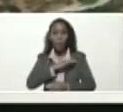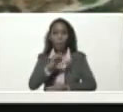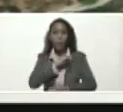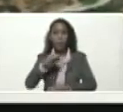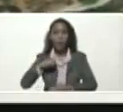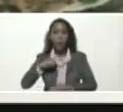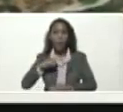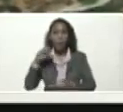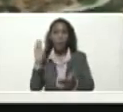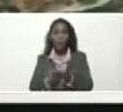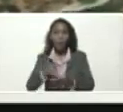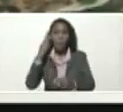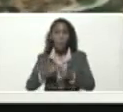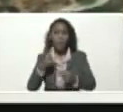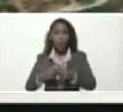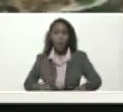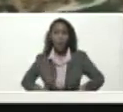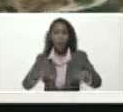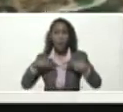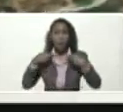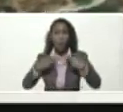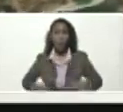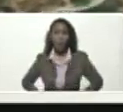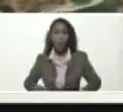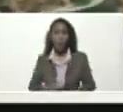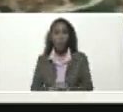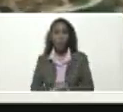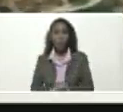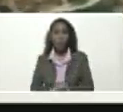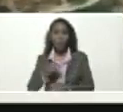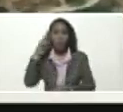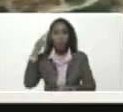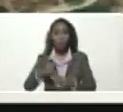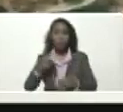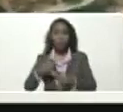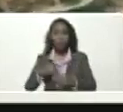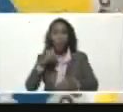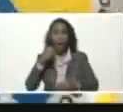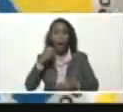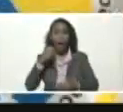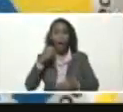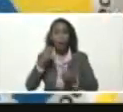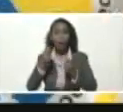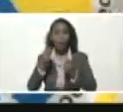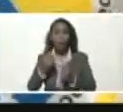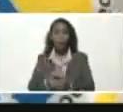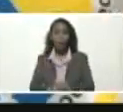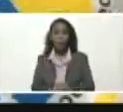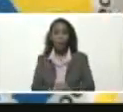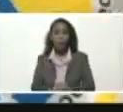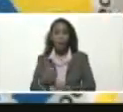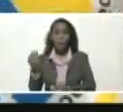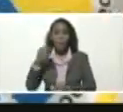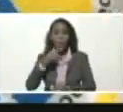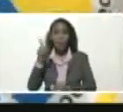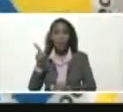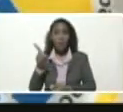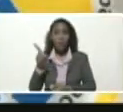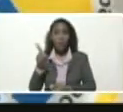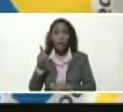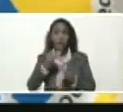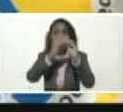puedan poner en peligro la vida humana o producir un gran perjuicio económico. Además de eso, la